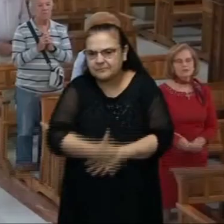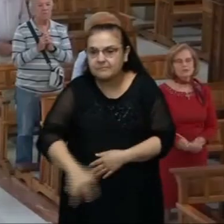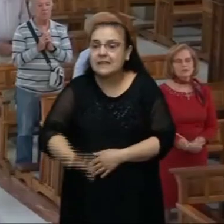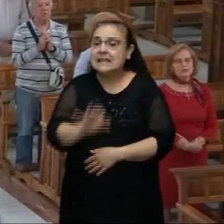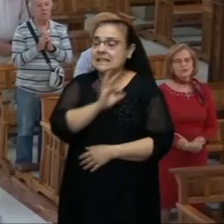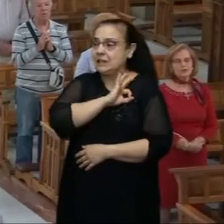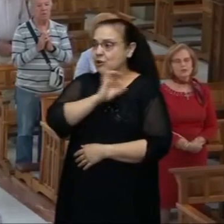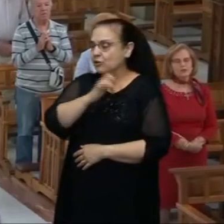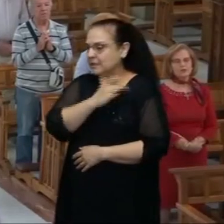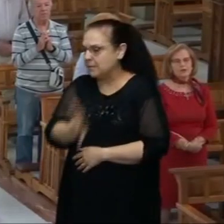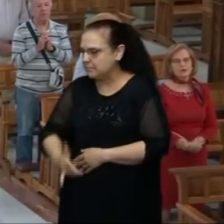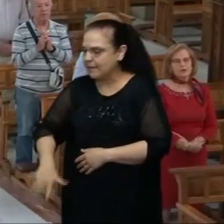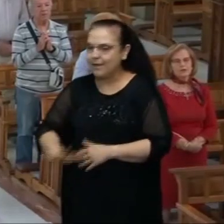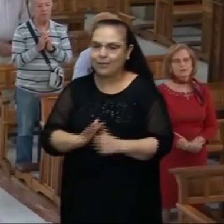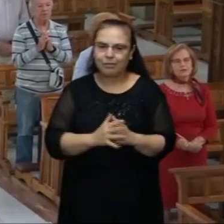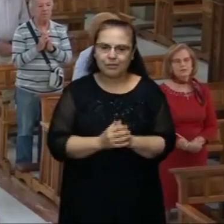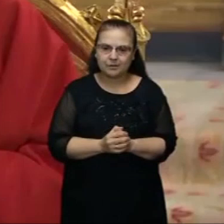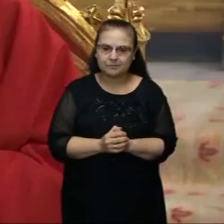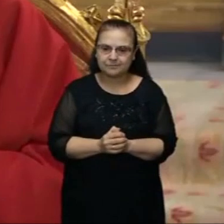piedad.